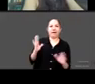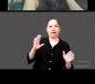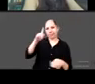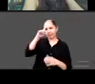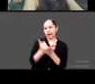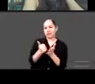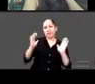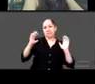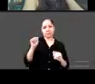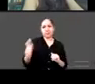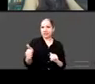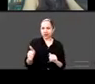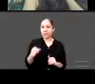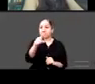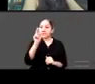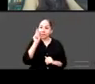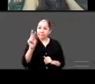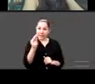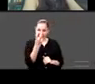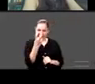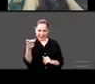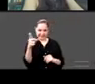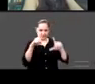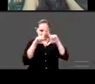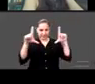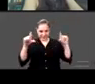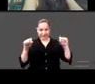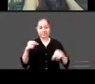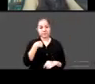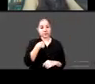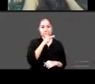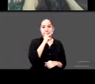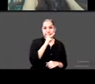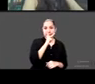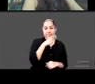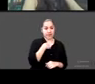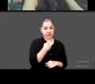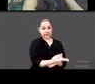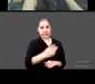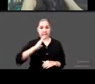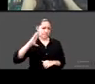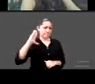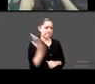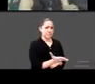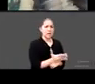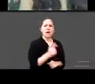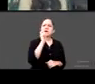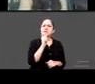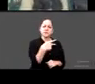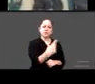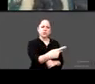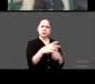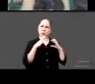imagen. Ese padre en el que tiene a su hijo en el regazo, lo que está haciendo es transgrediendo un cuerpo ajeno, un cuerpo